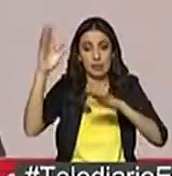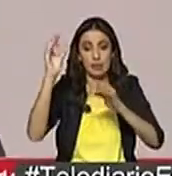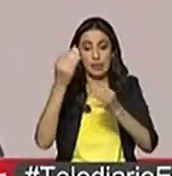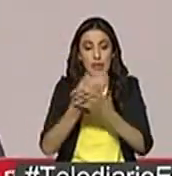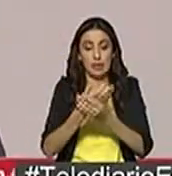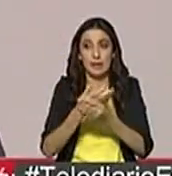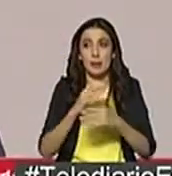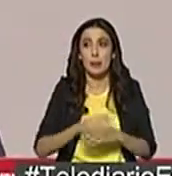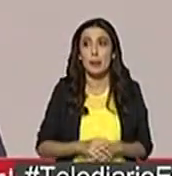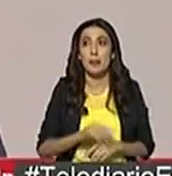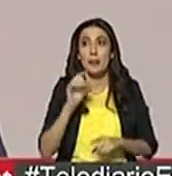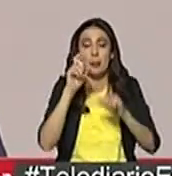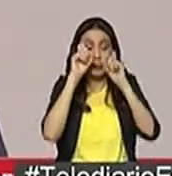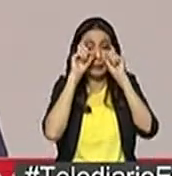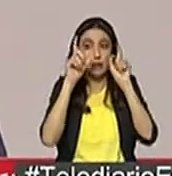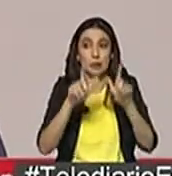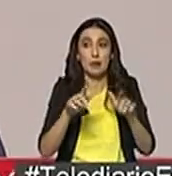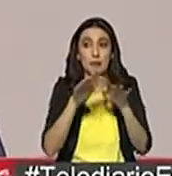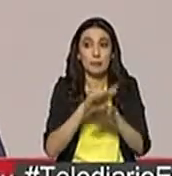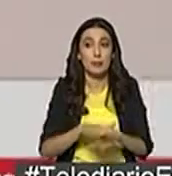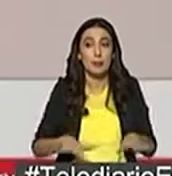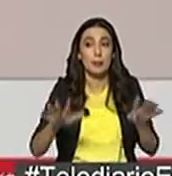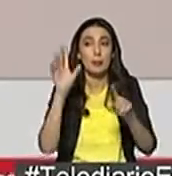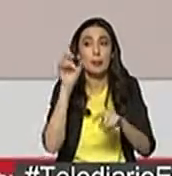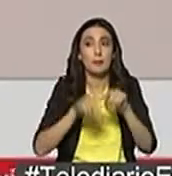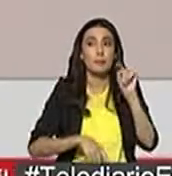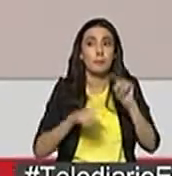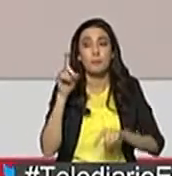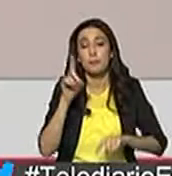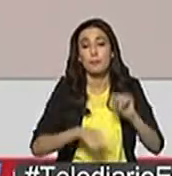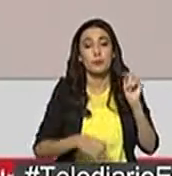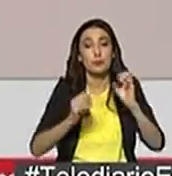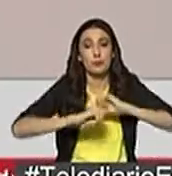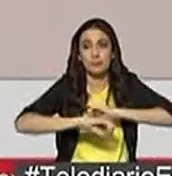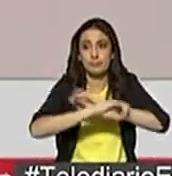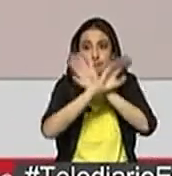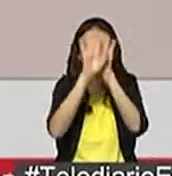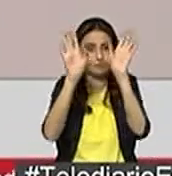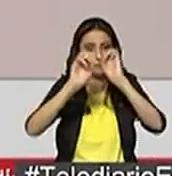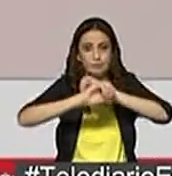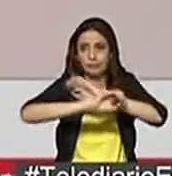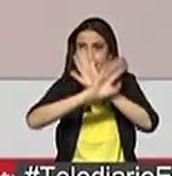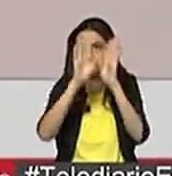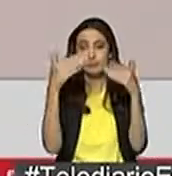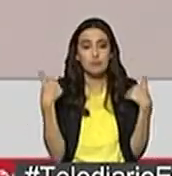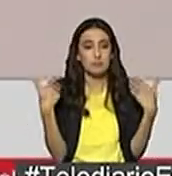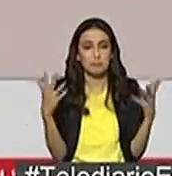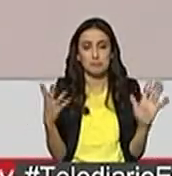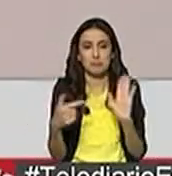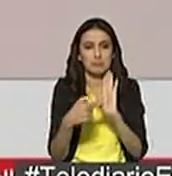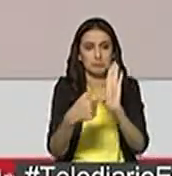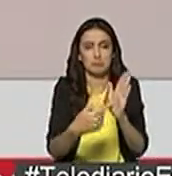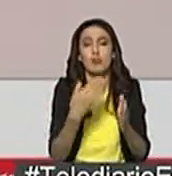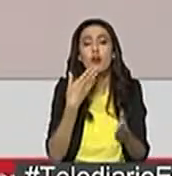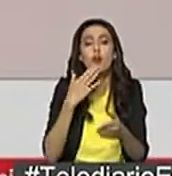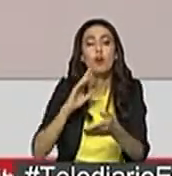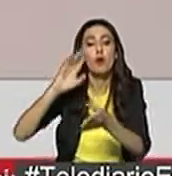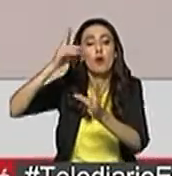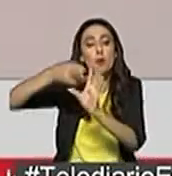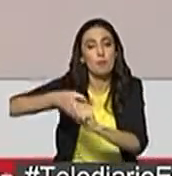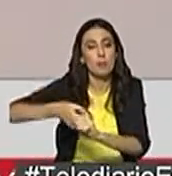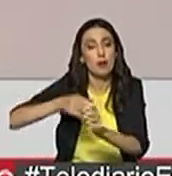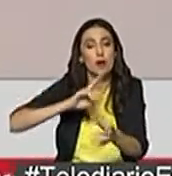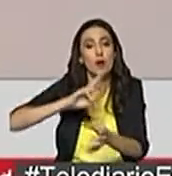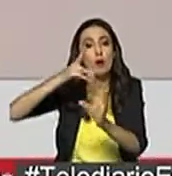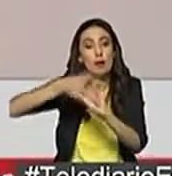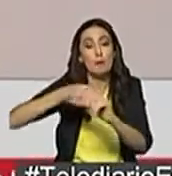Tanto Fiscalía como la Procuraduría no han podido determinar con claridad, con exactitud, el grado de participación y la forma en